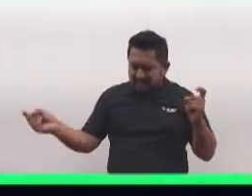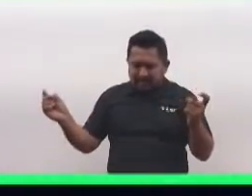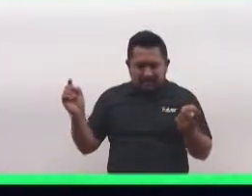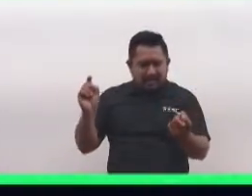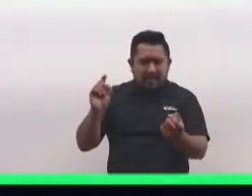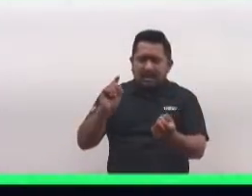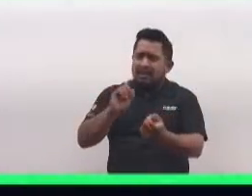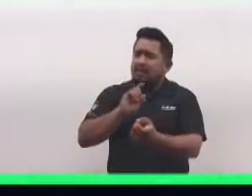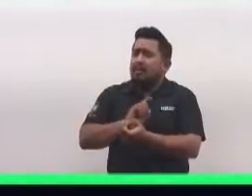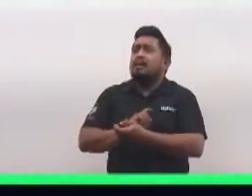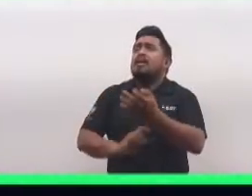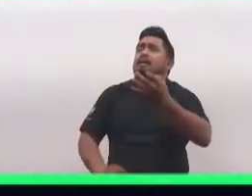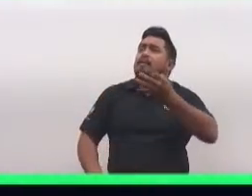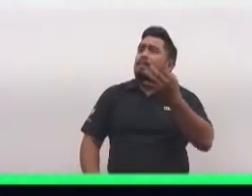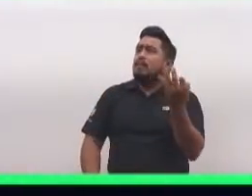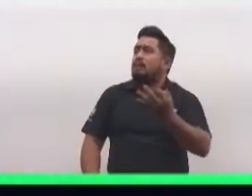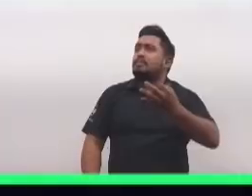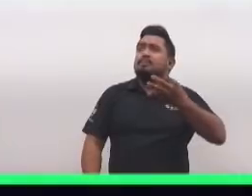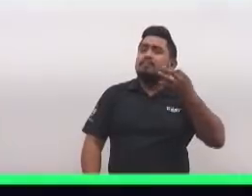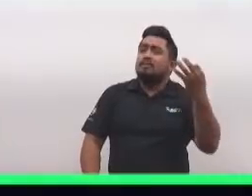esta hora